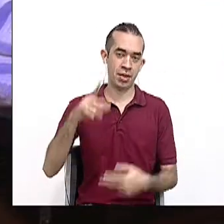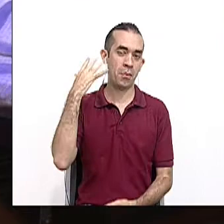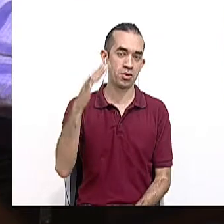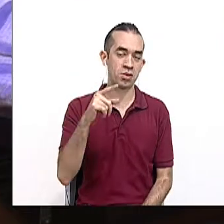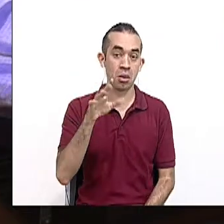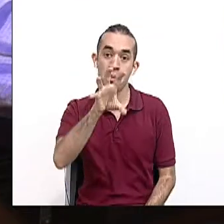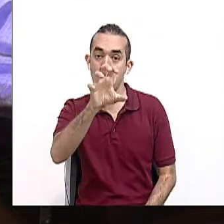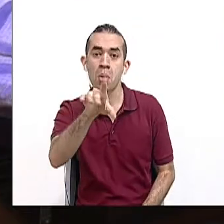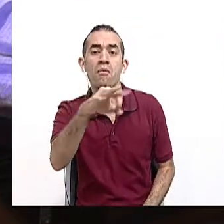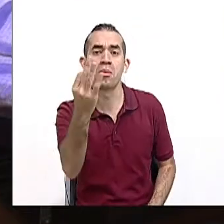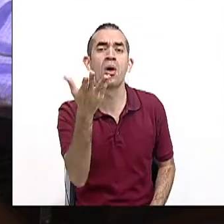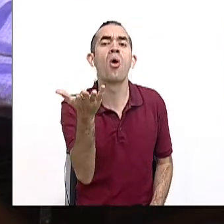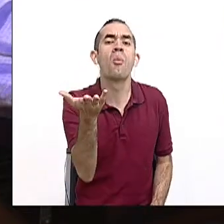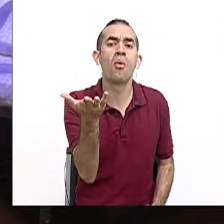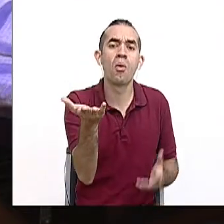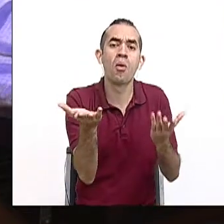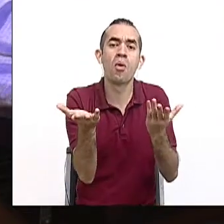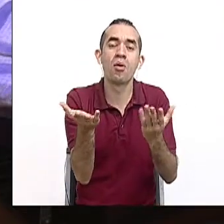Nos vemos.